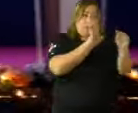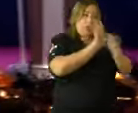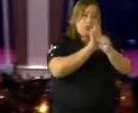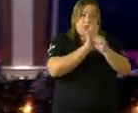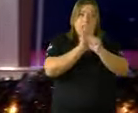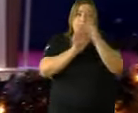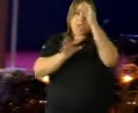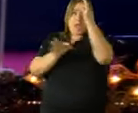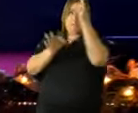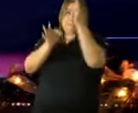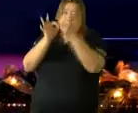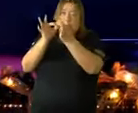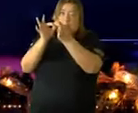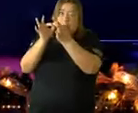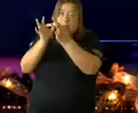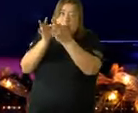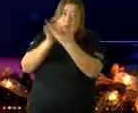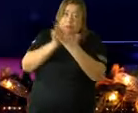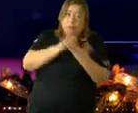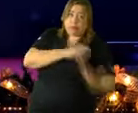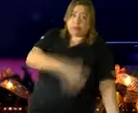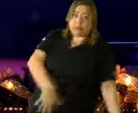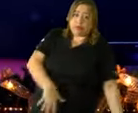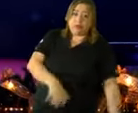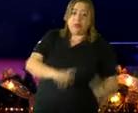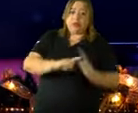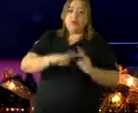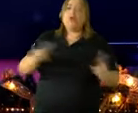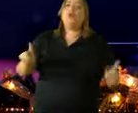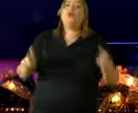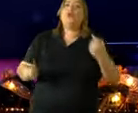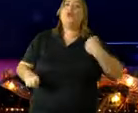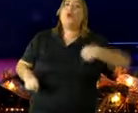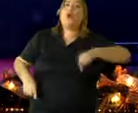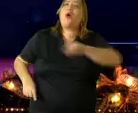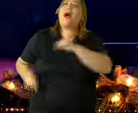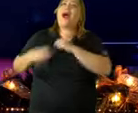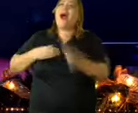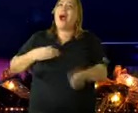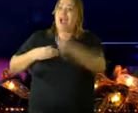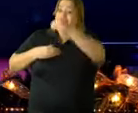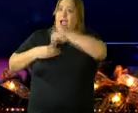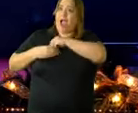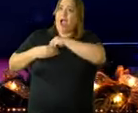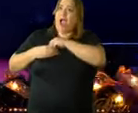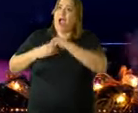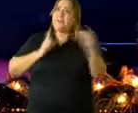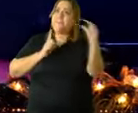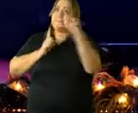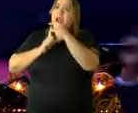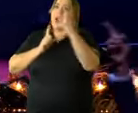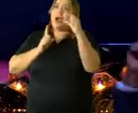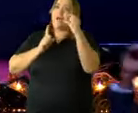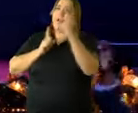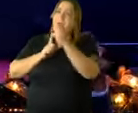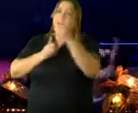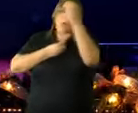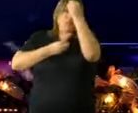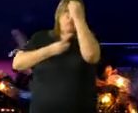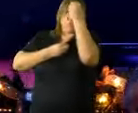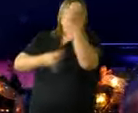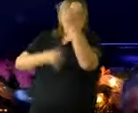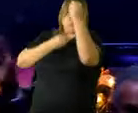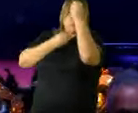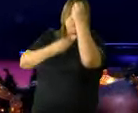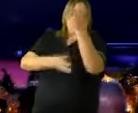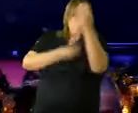la esperanza. Pero nosotros somos portadores de la palabra de Dios, portadores del mensaje de